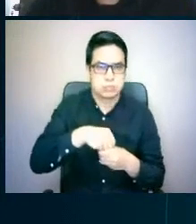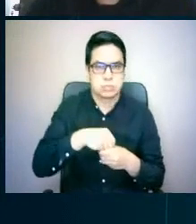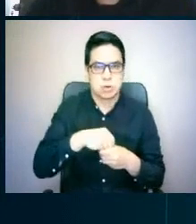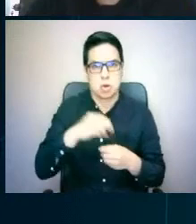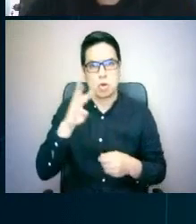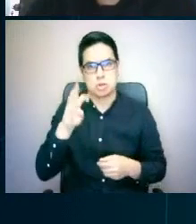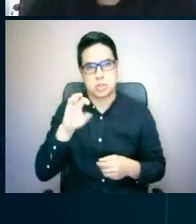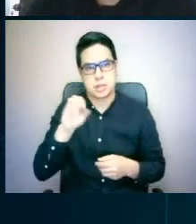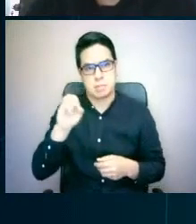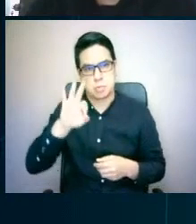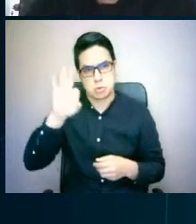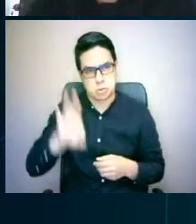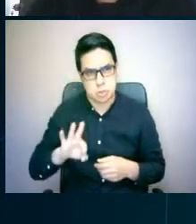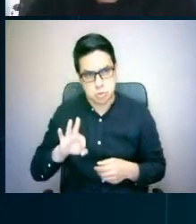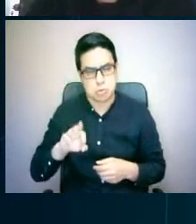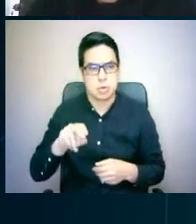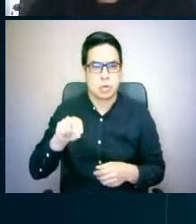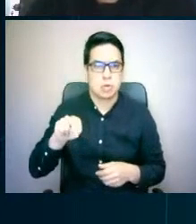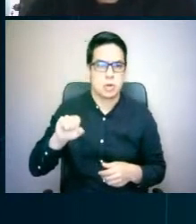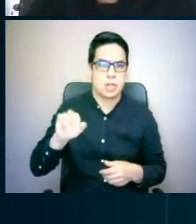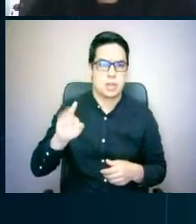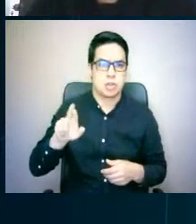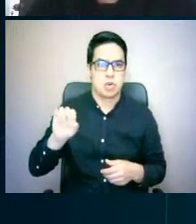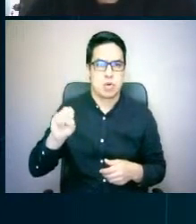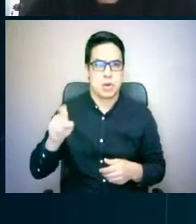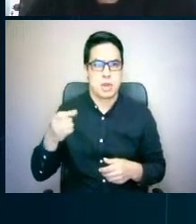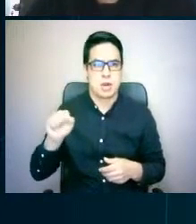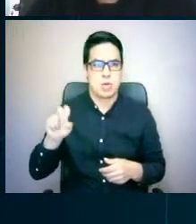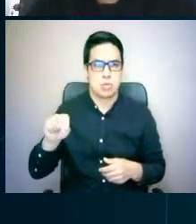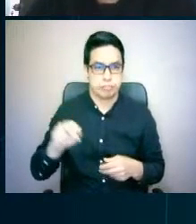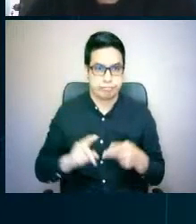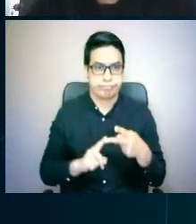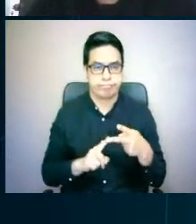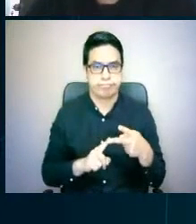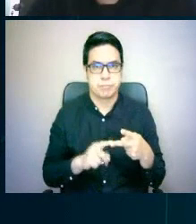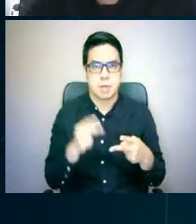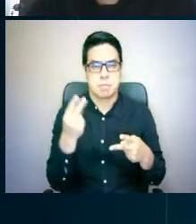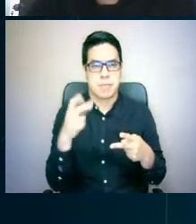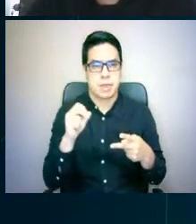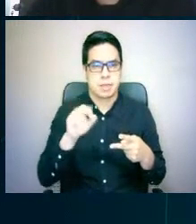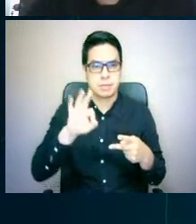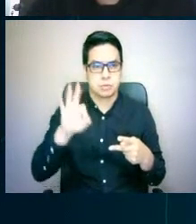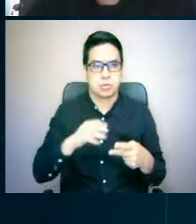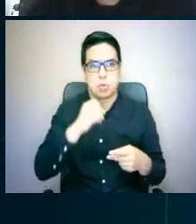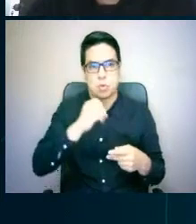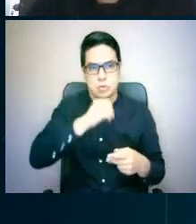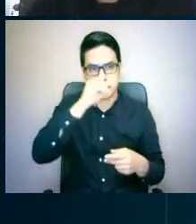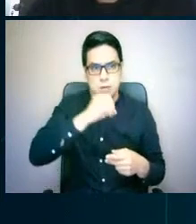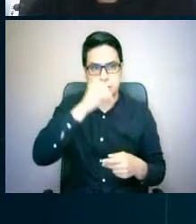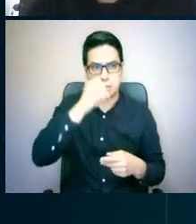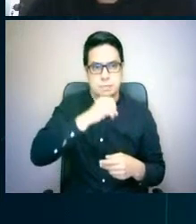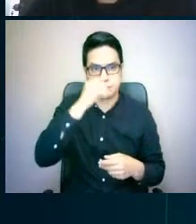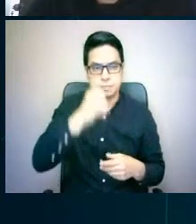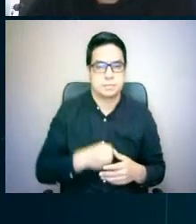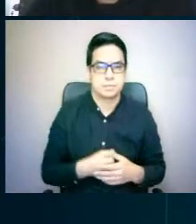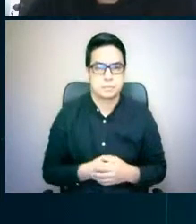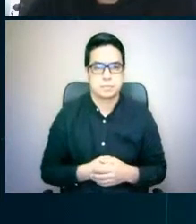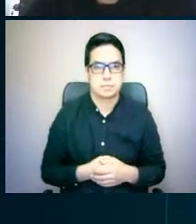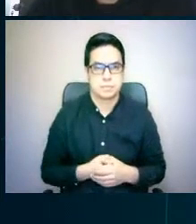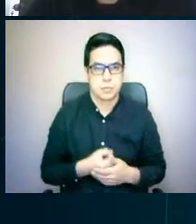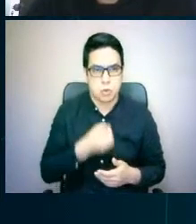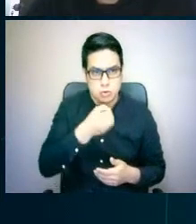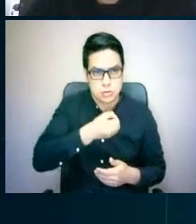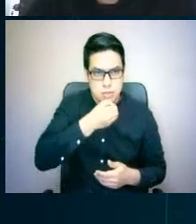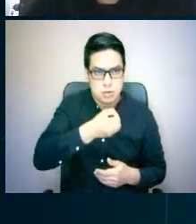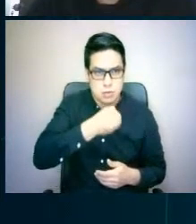y 20% oxígeno. E interrupción, y la interrupción es en botella en vacío. Igual que